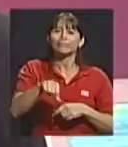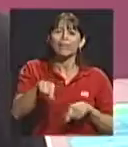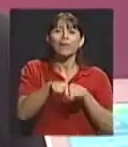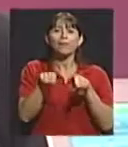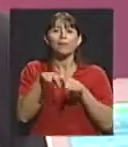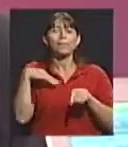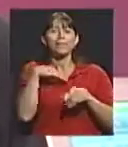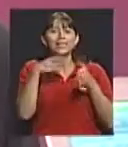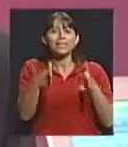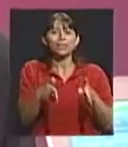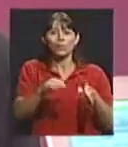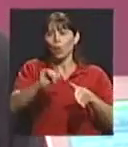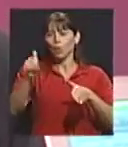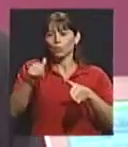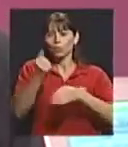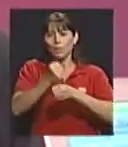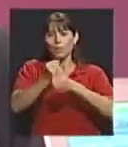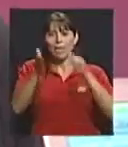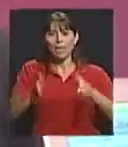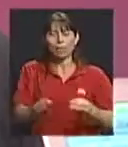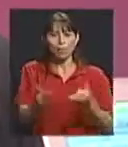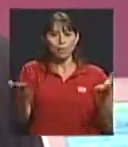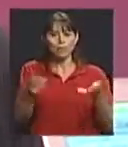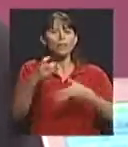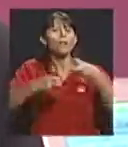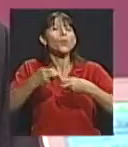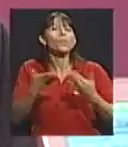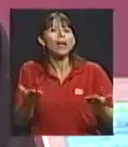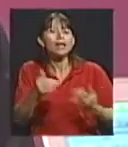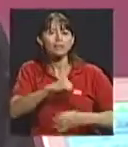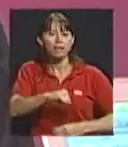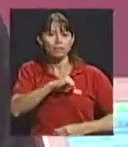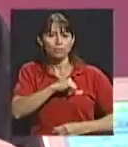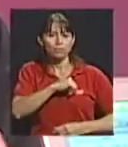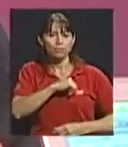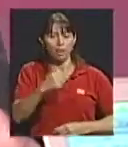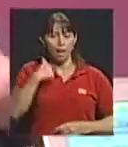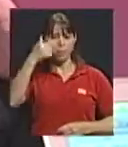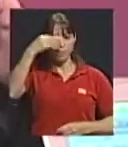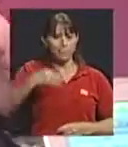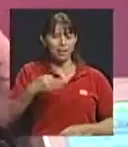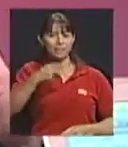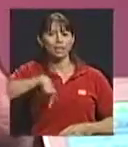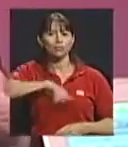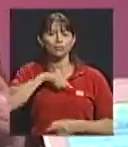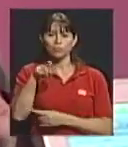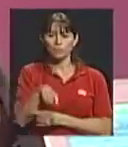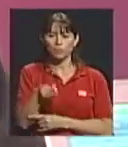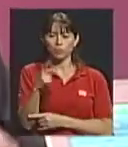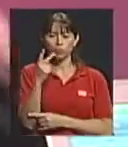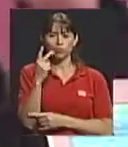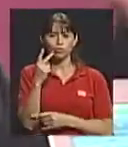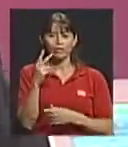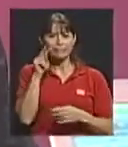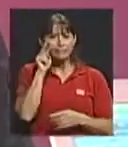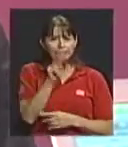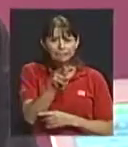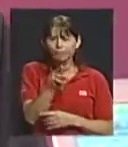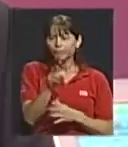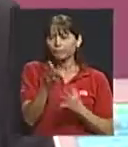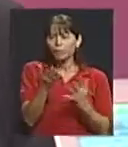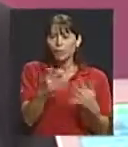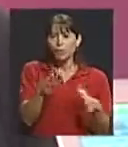públicos el problema es de actitud a mí me parece que que debemos ver poner la vista en otros